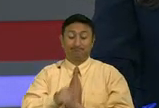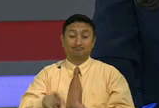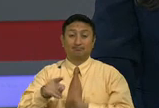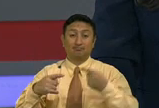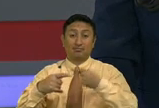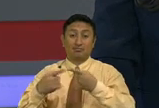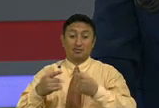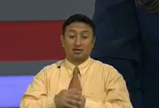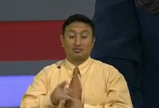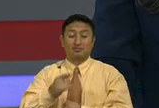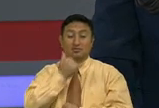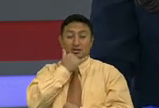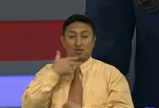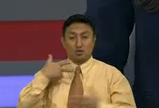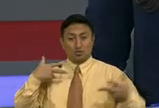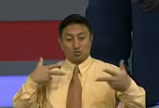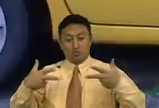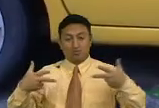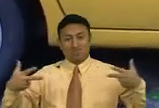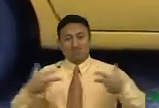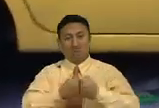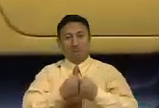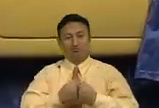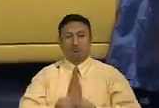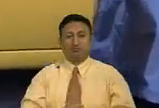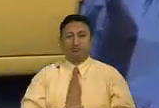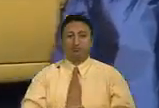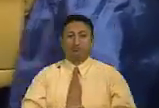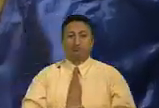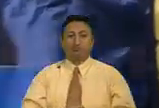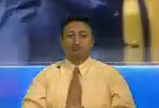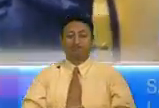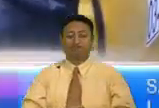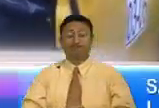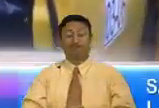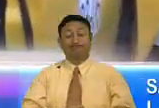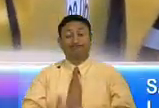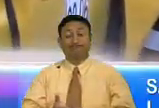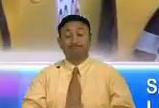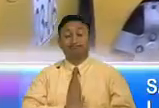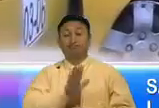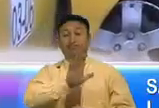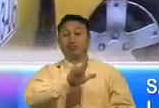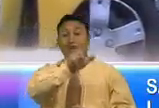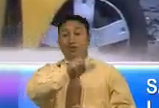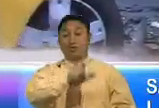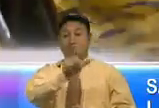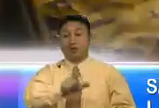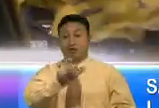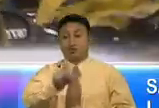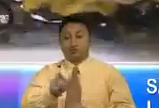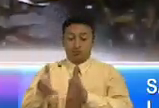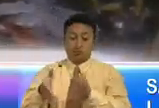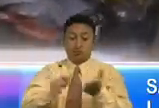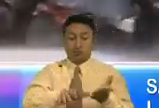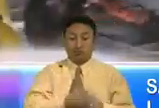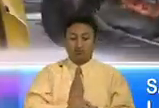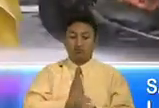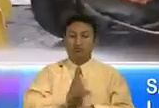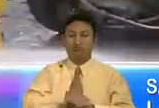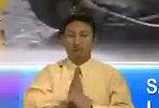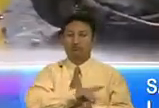habría invadido el carril contrario. 5 personas fallecidas es el resultado de un trágico accidente de tránsito ocurrido